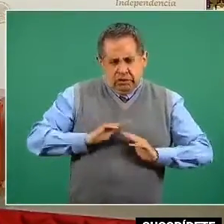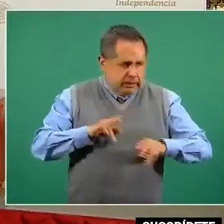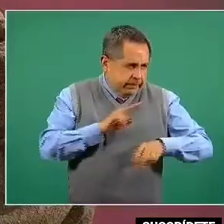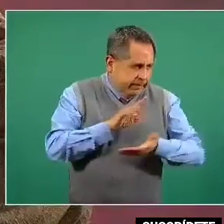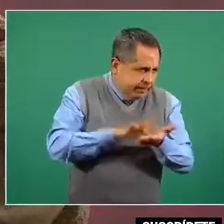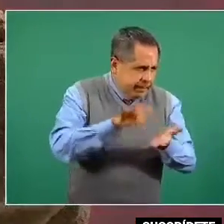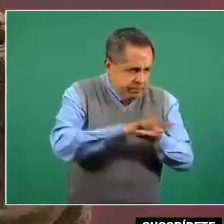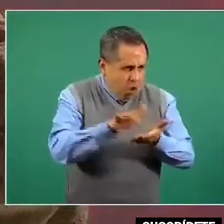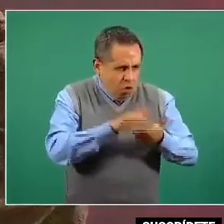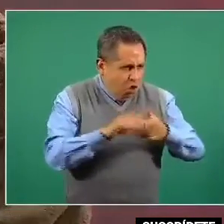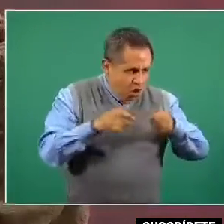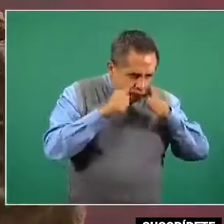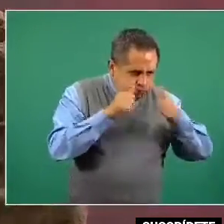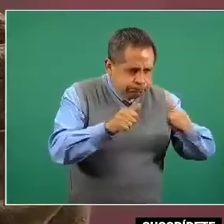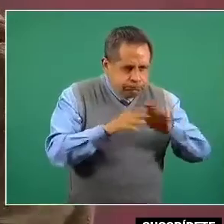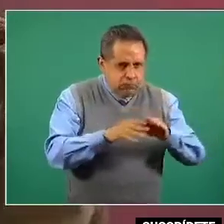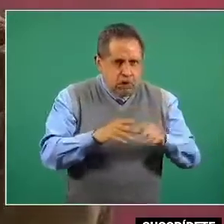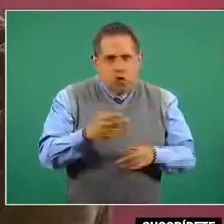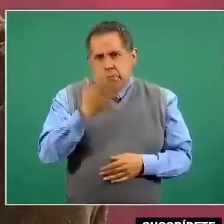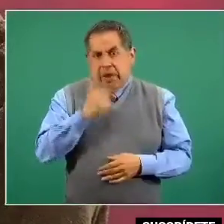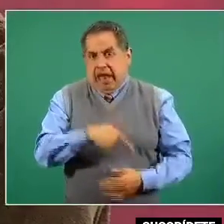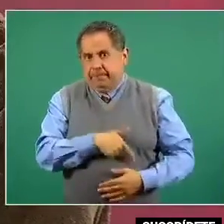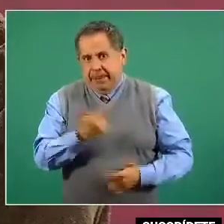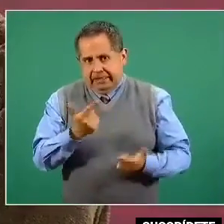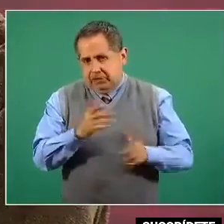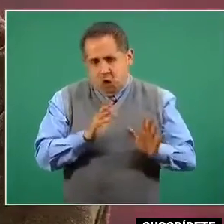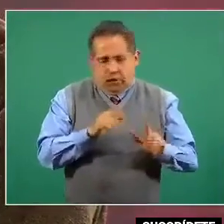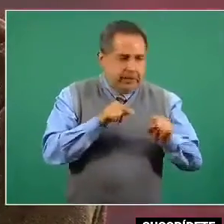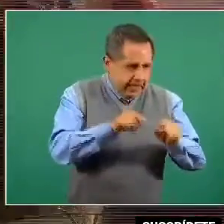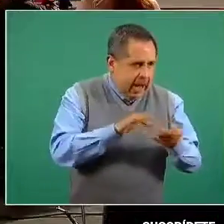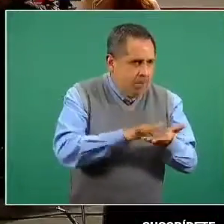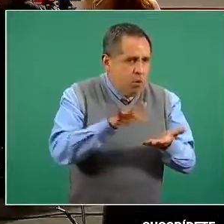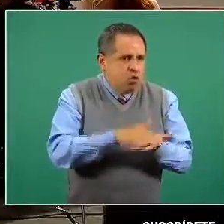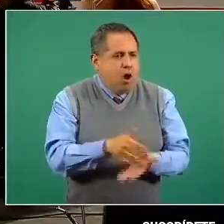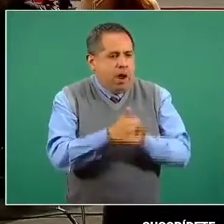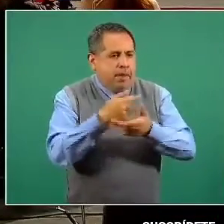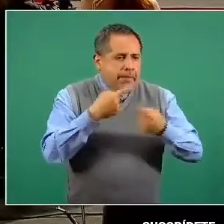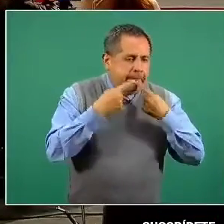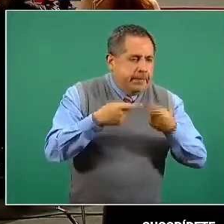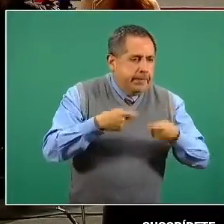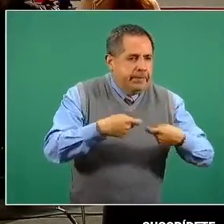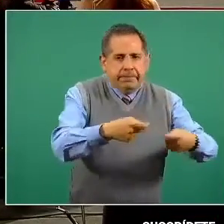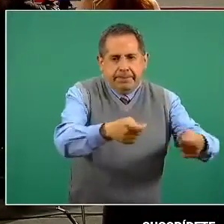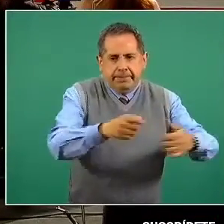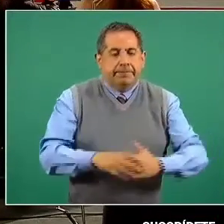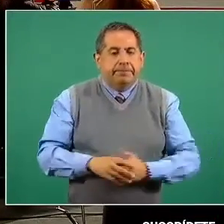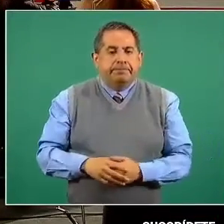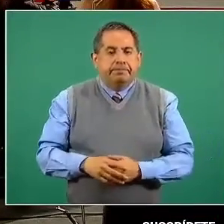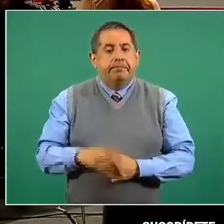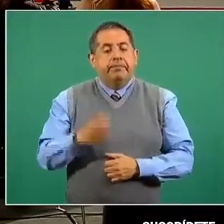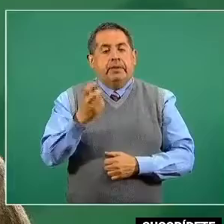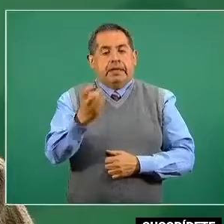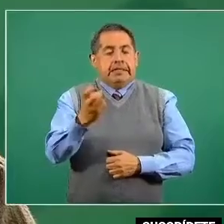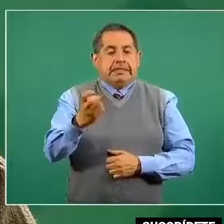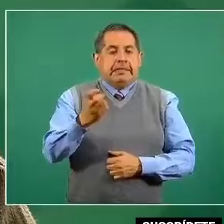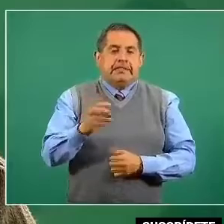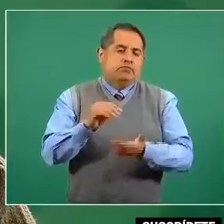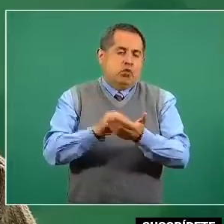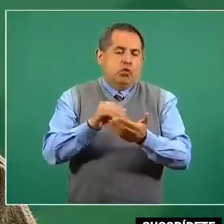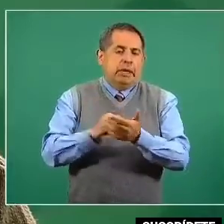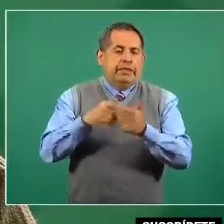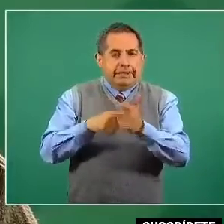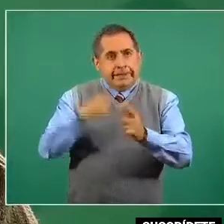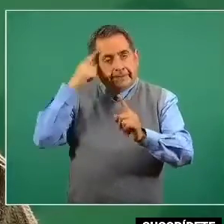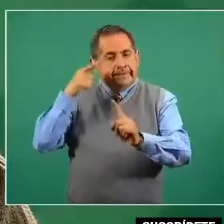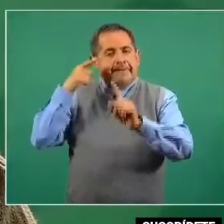pero personal no armado, sino personal de apoyo en logística. Y con esto seguimos en la